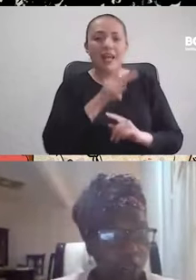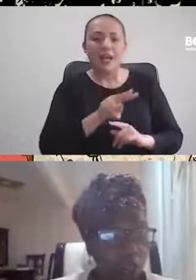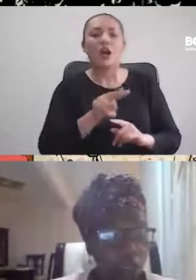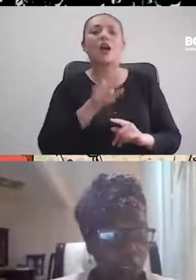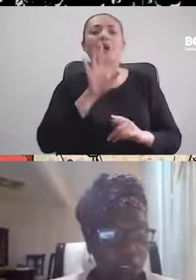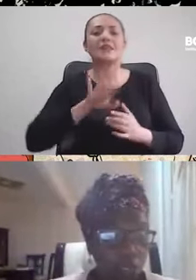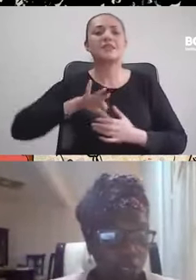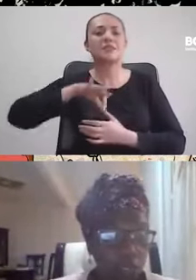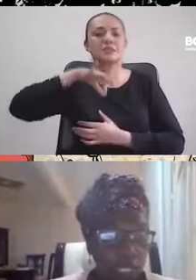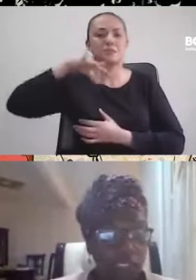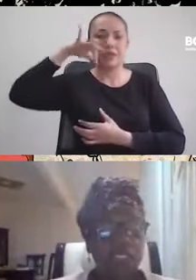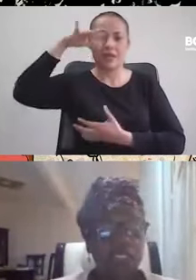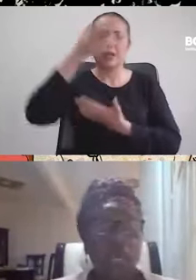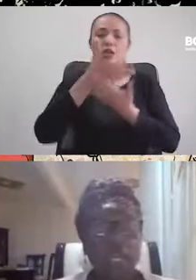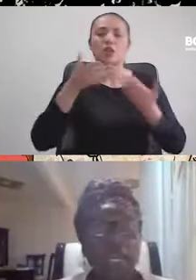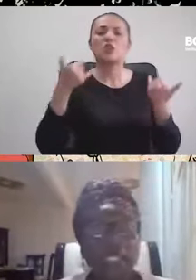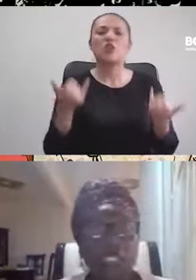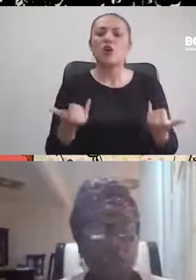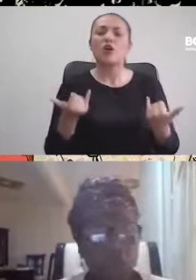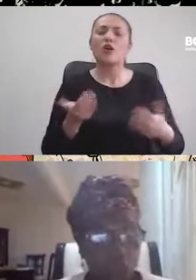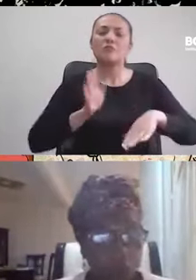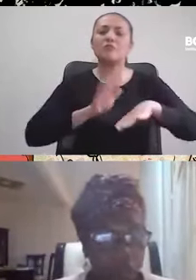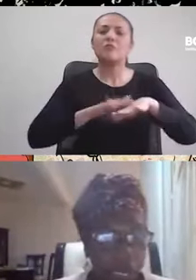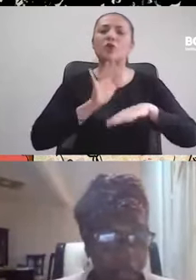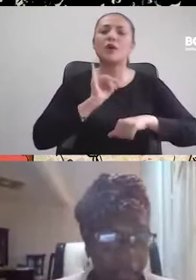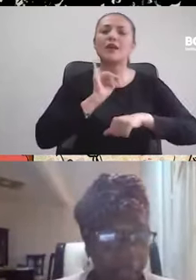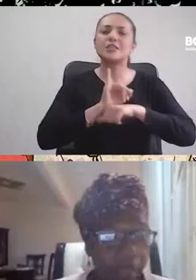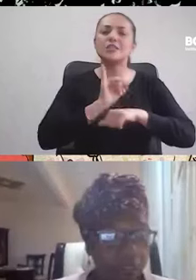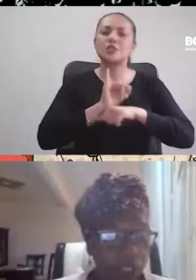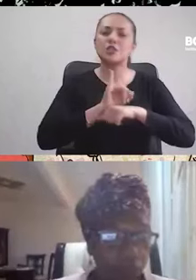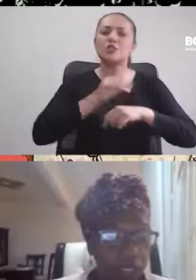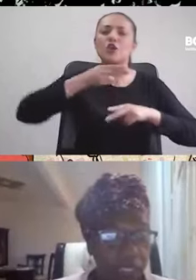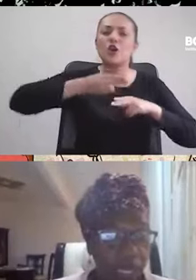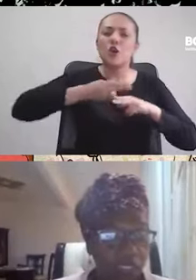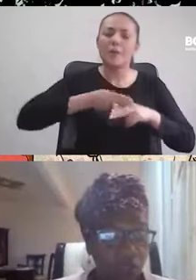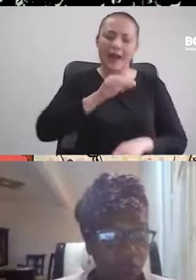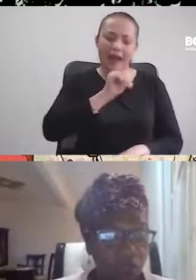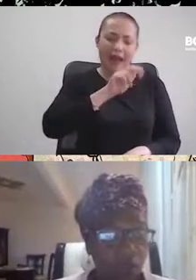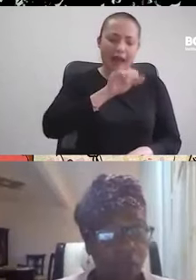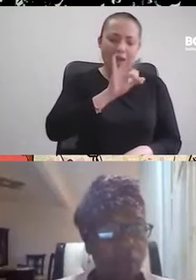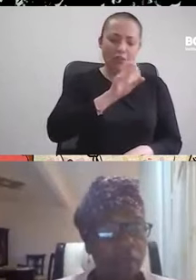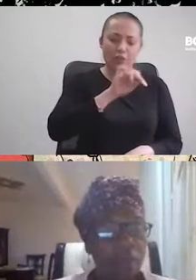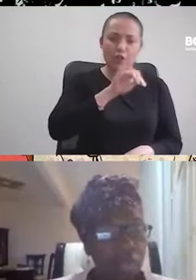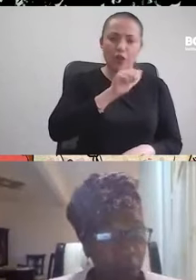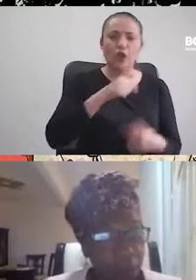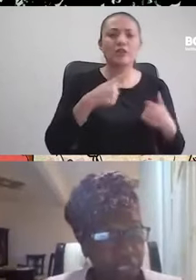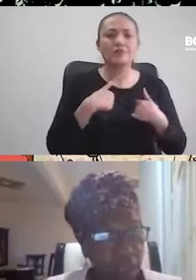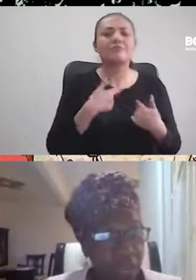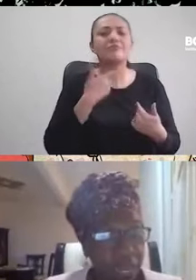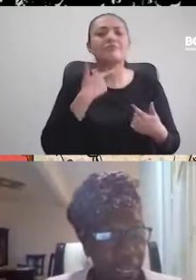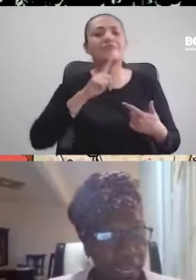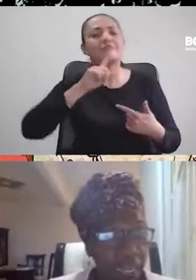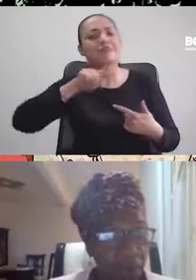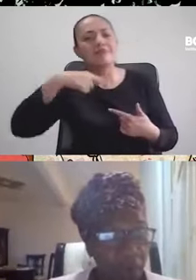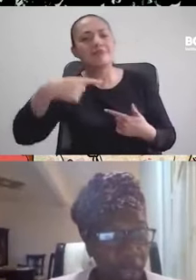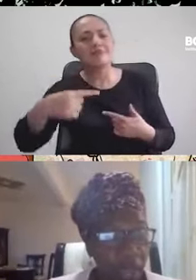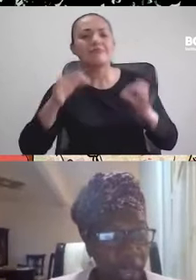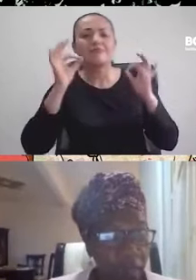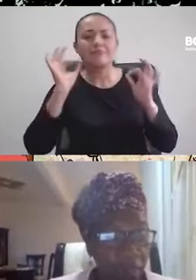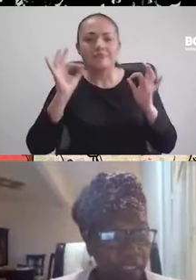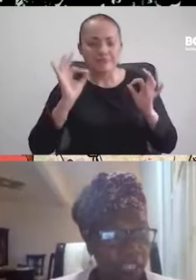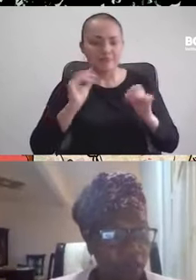gran institución llamada Antonia Santo. Me gusta en lengua, investigo día a